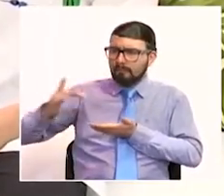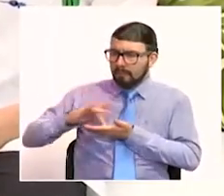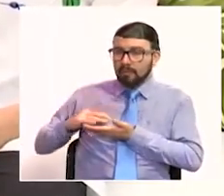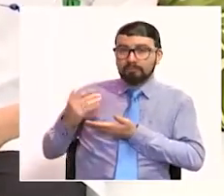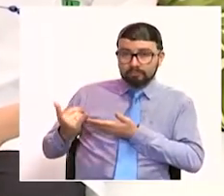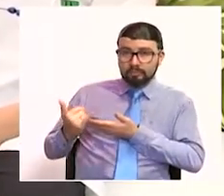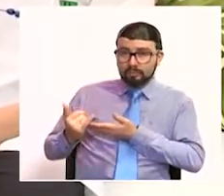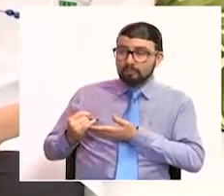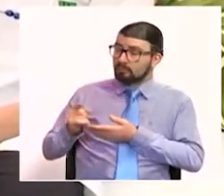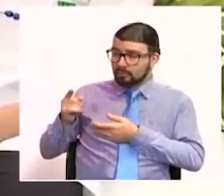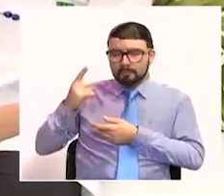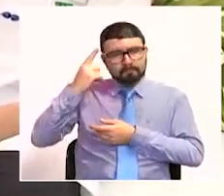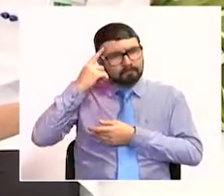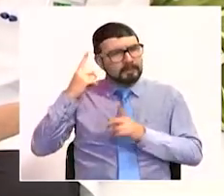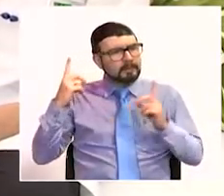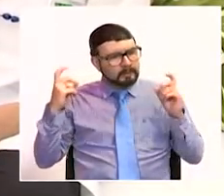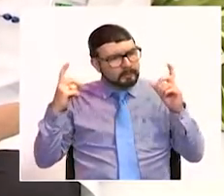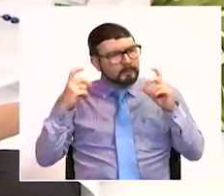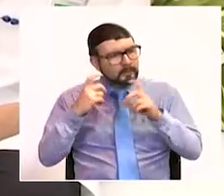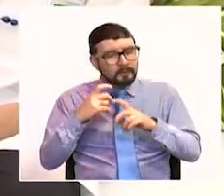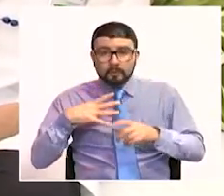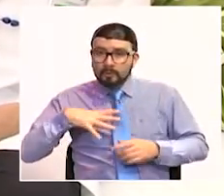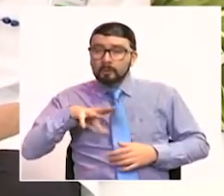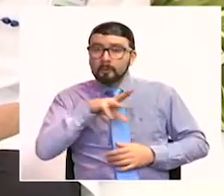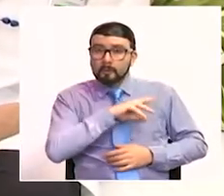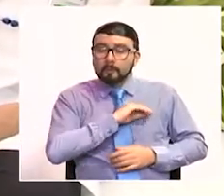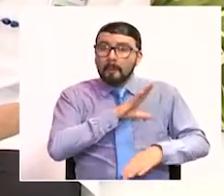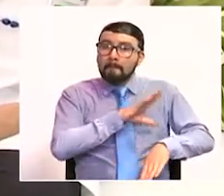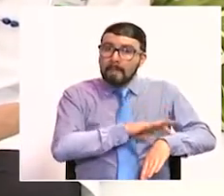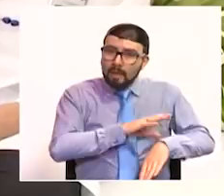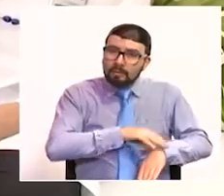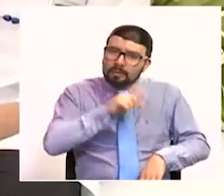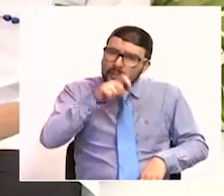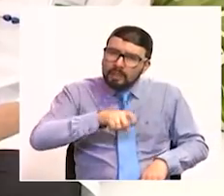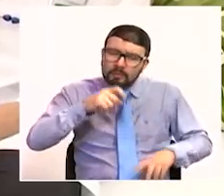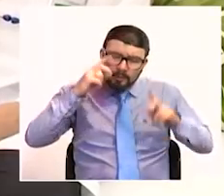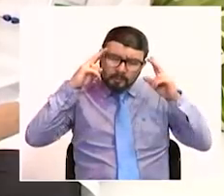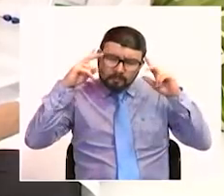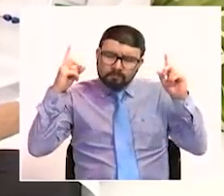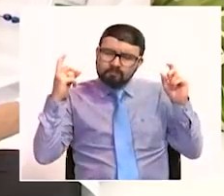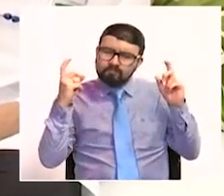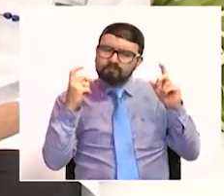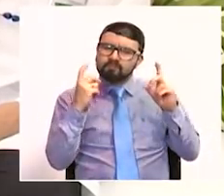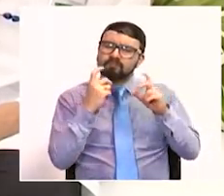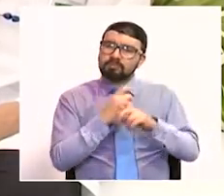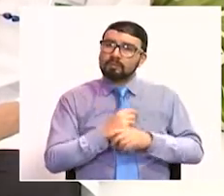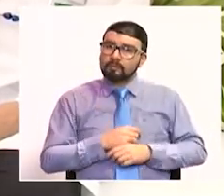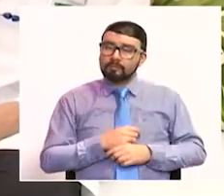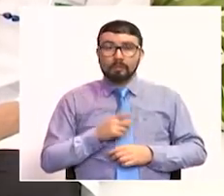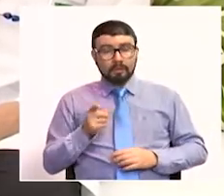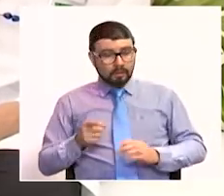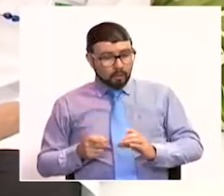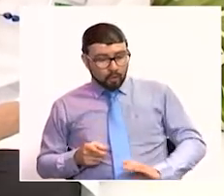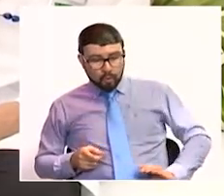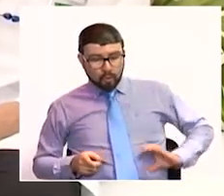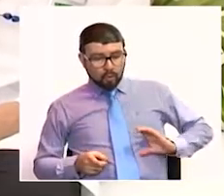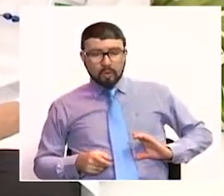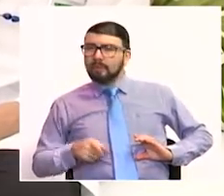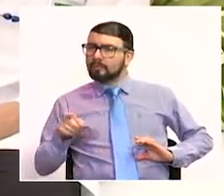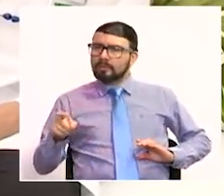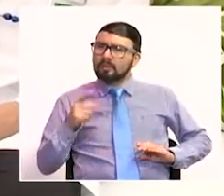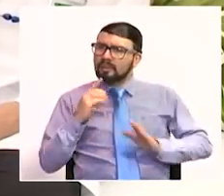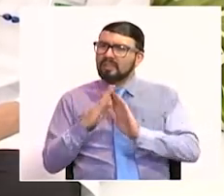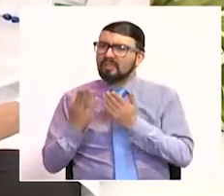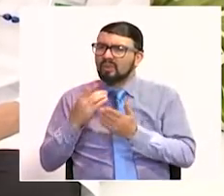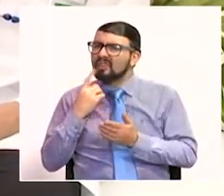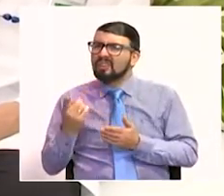porque no hacemos la reflexión esta todos los médicos. Es que el colon, hay un libro que dice que la muerte